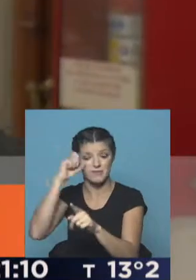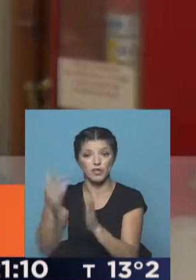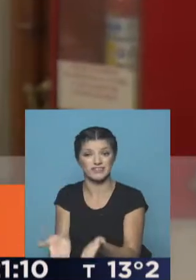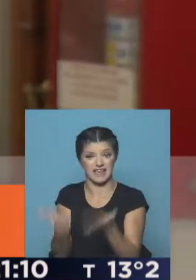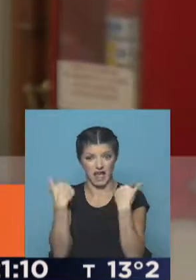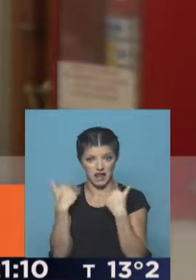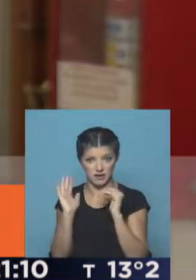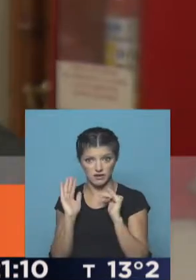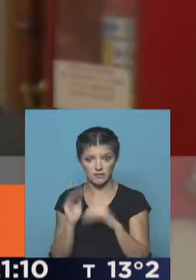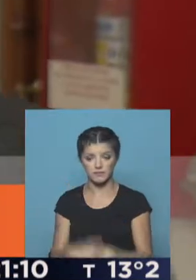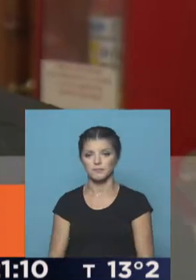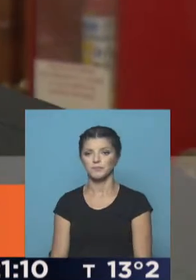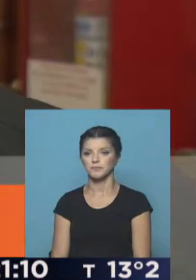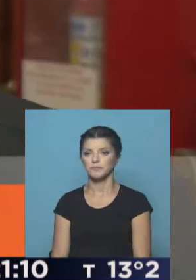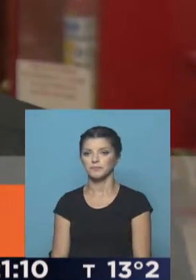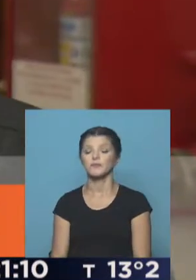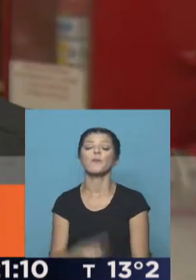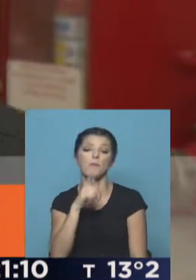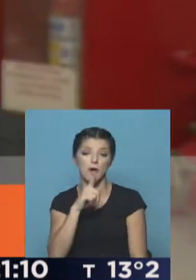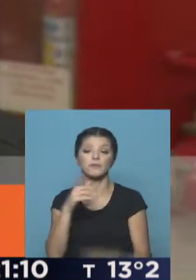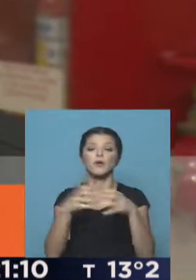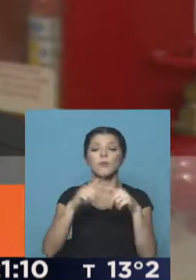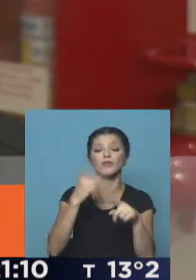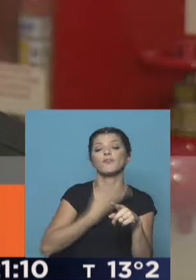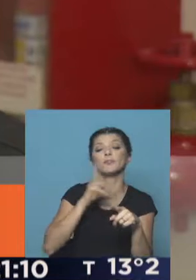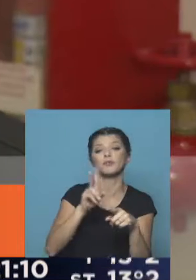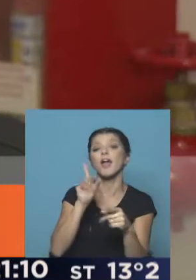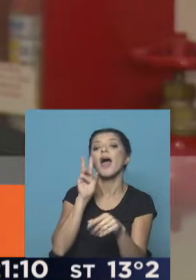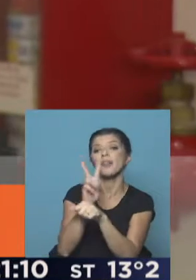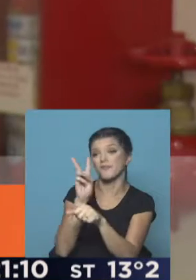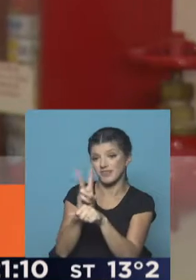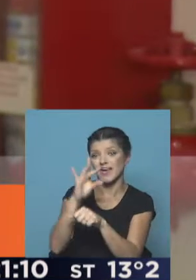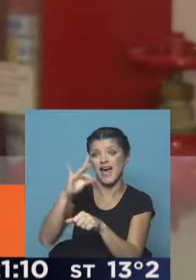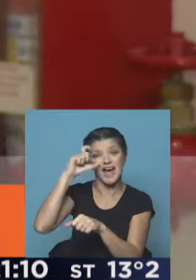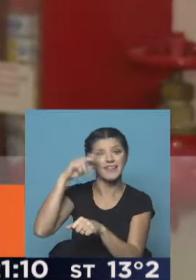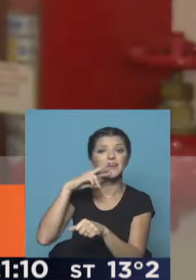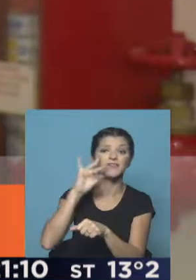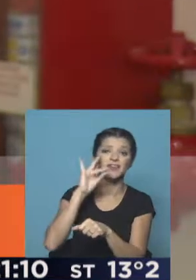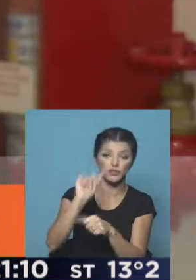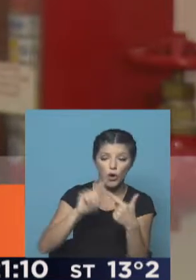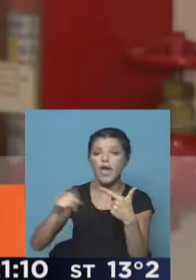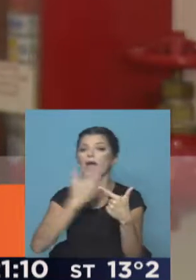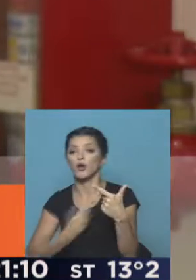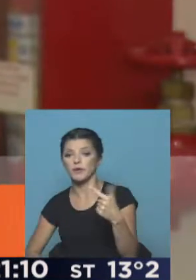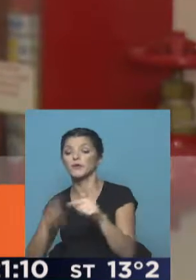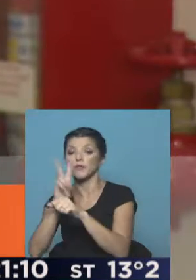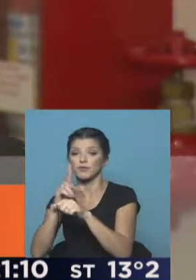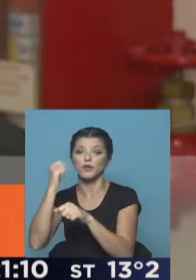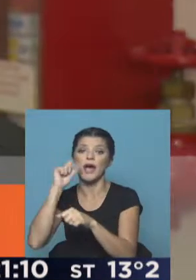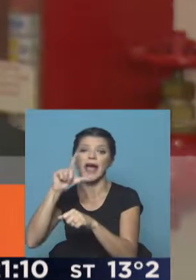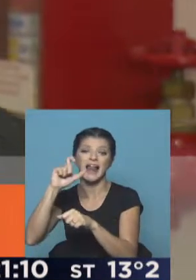que sobrevoló la idea del Frente para la Victoria queriendo defender a Devido, del gobierno queriendo defender a Calcaterra, y